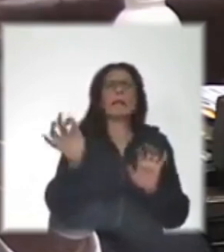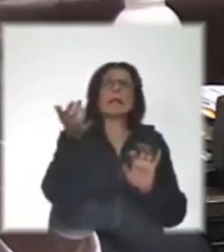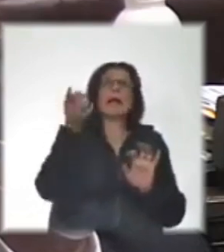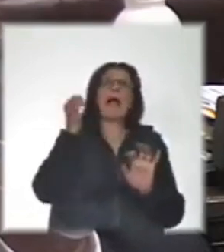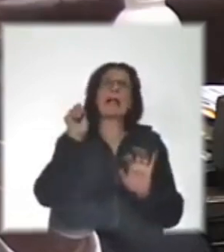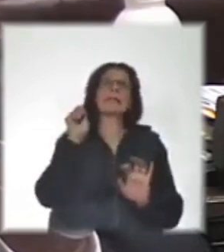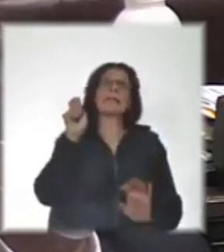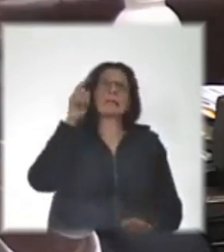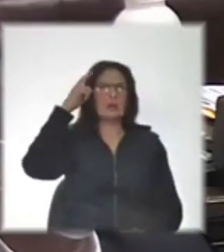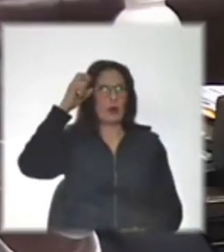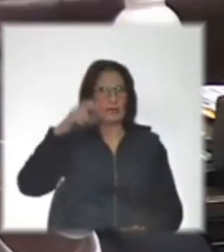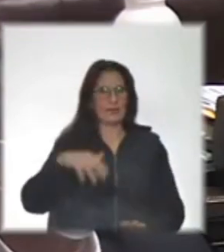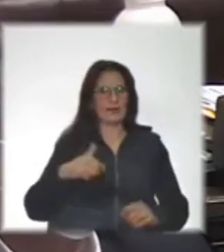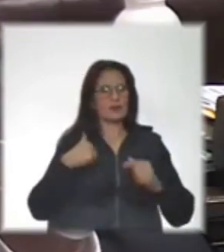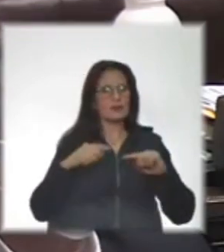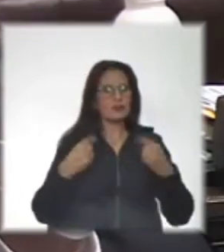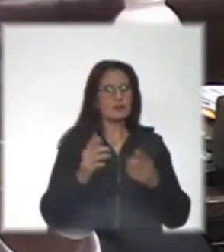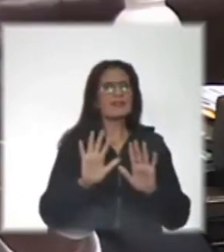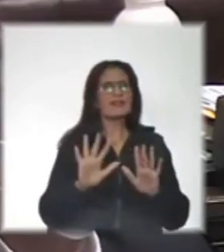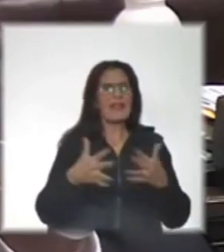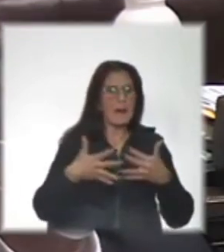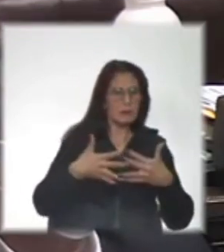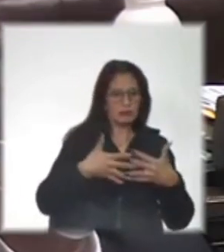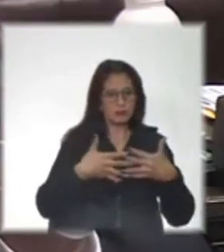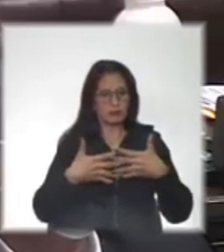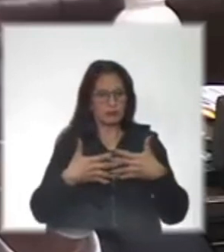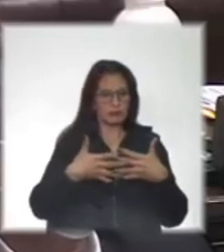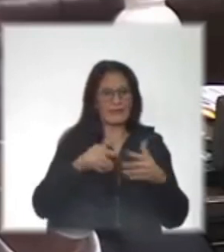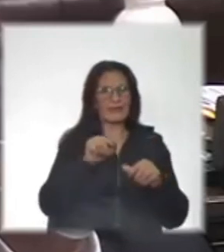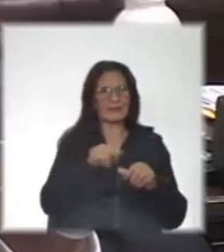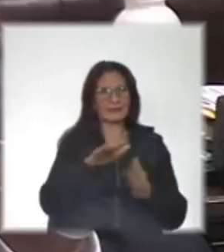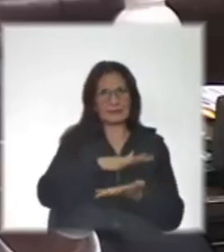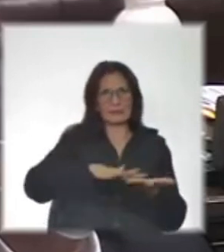mí me parece que nosotros estamos en esa situación.